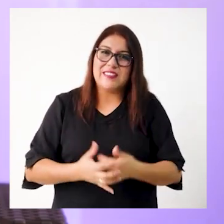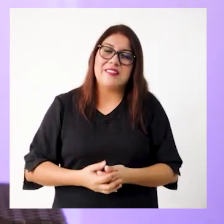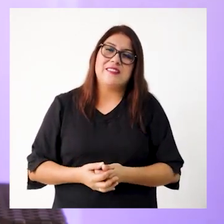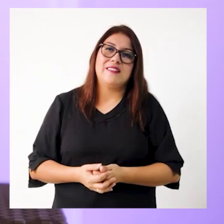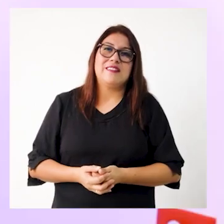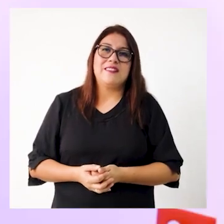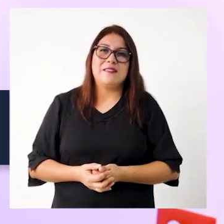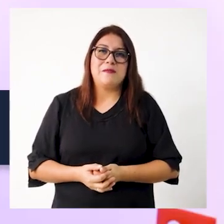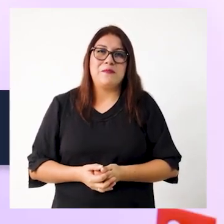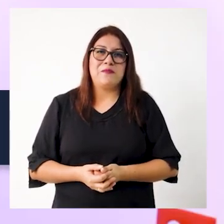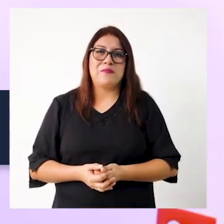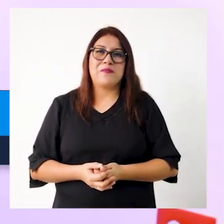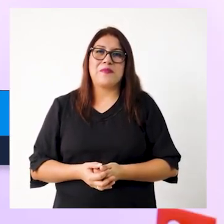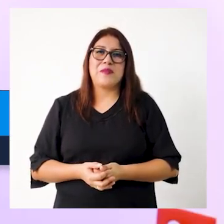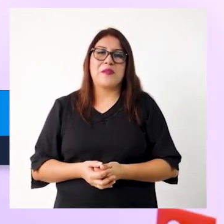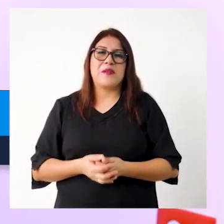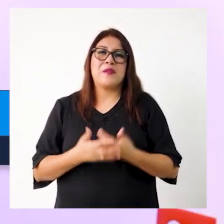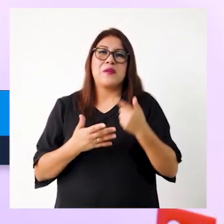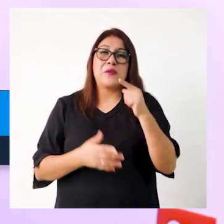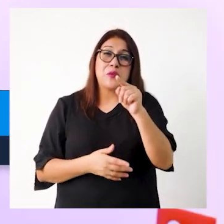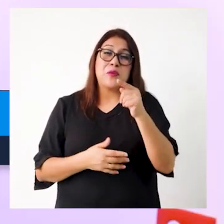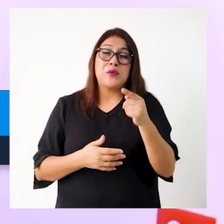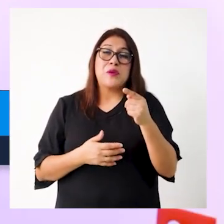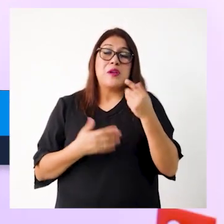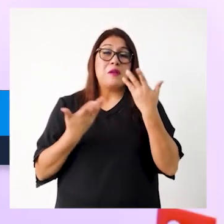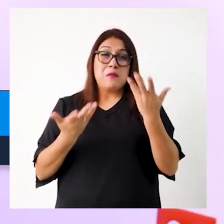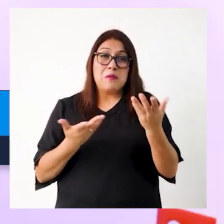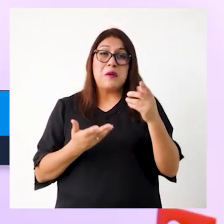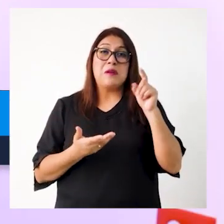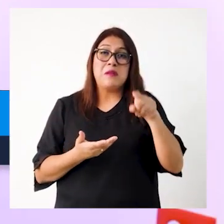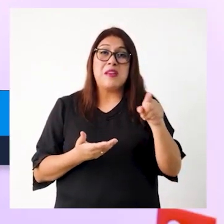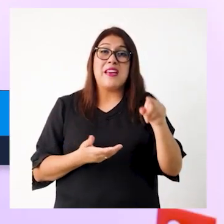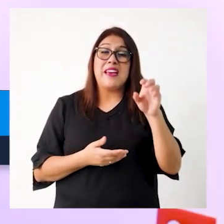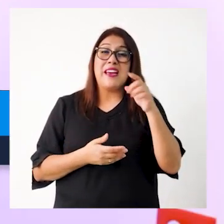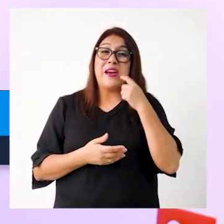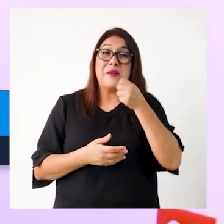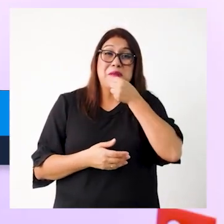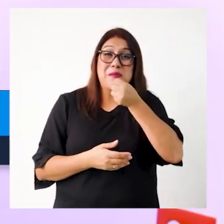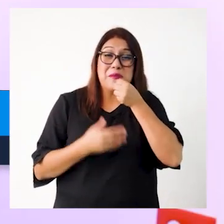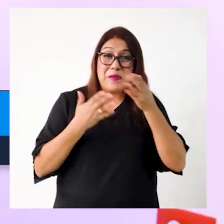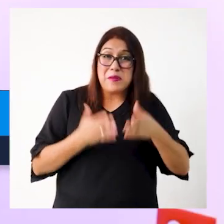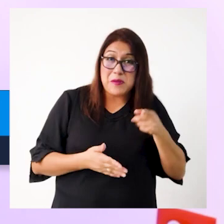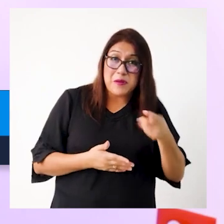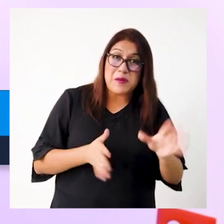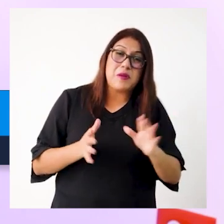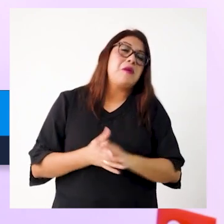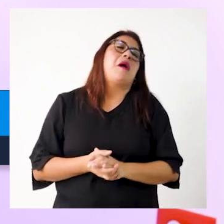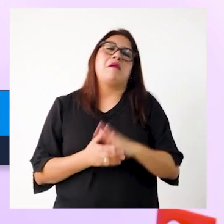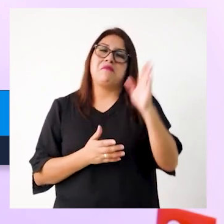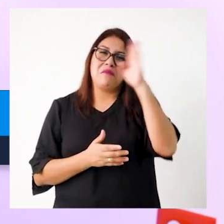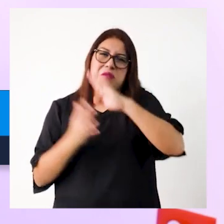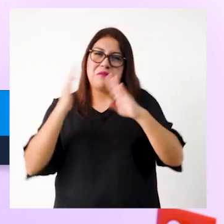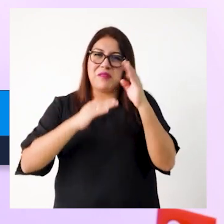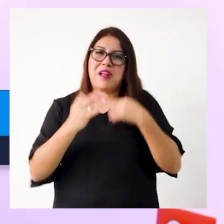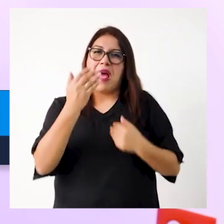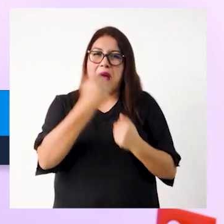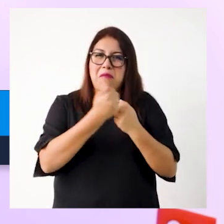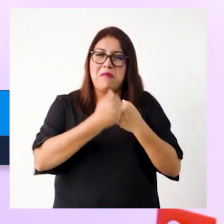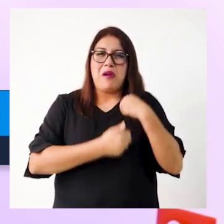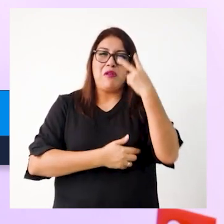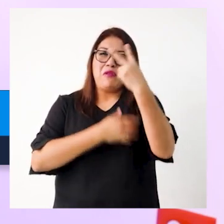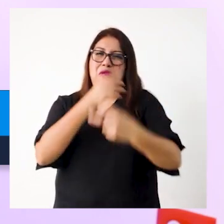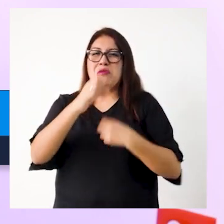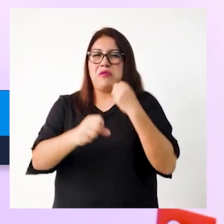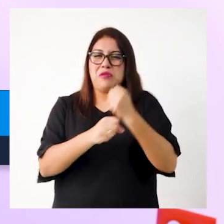escuchando atentamente. Que cuenten con lo que ha pedido Enrique, ¿no? Además, no tiene ni que pedirlo, porque el programa que tengo desde hace más de 12 años en